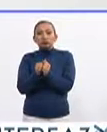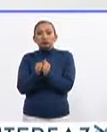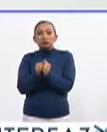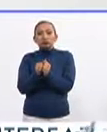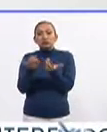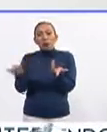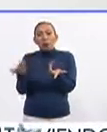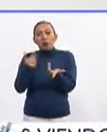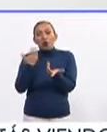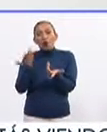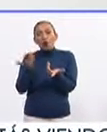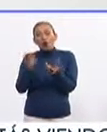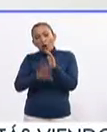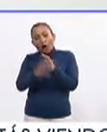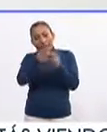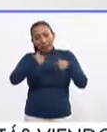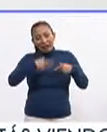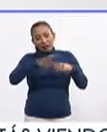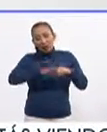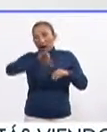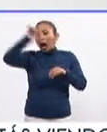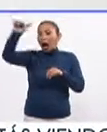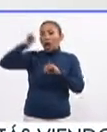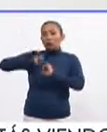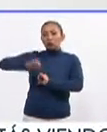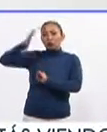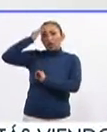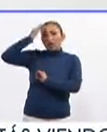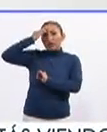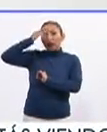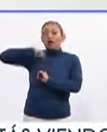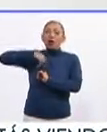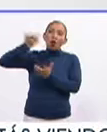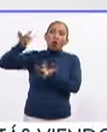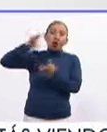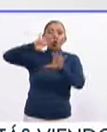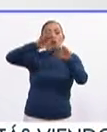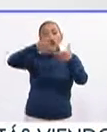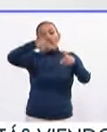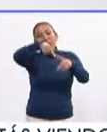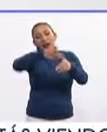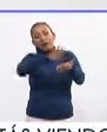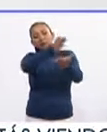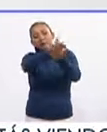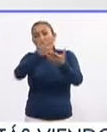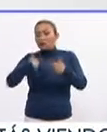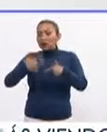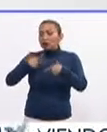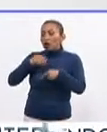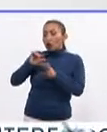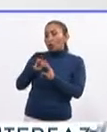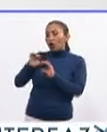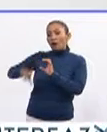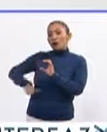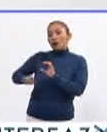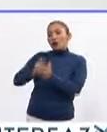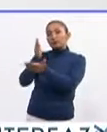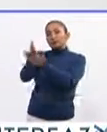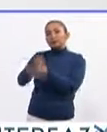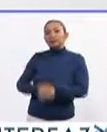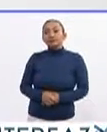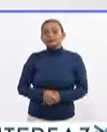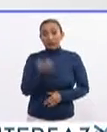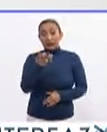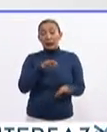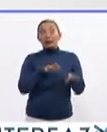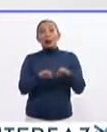de abajo hacia arriba, ¿no? De la gente hacia las autoridades, de la gente hacia las comunidades, de la gente hacia los gobernantes. Es